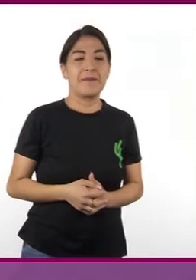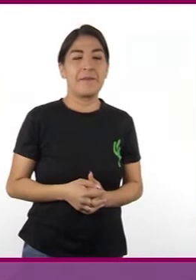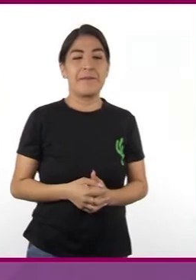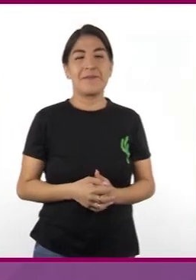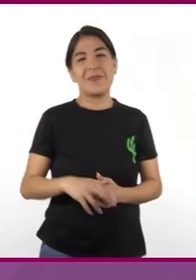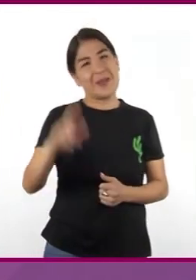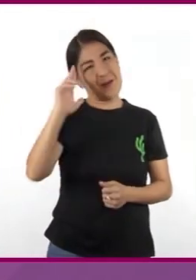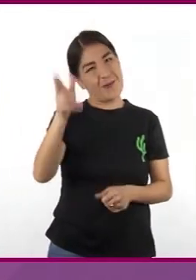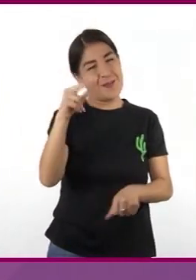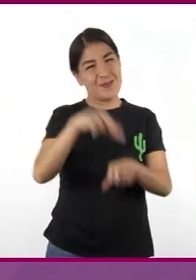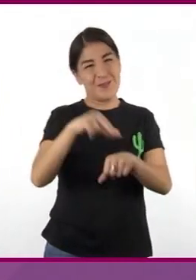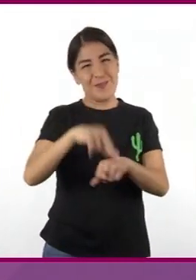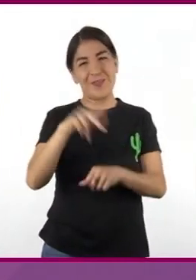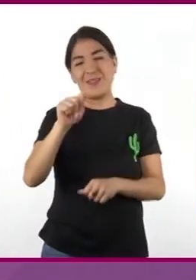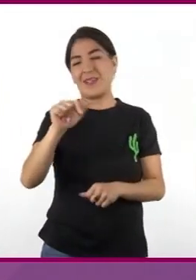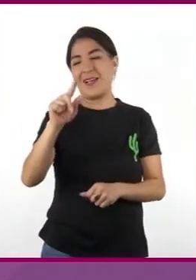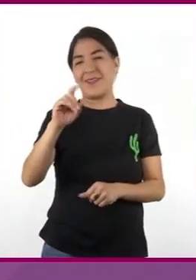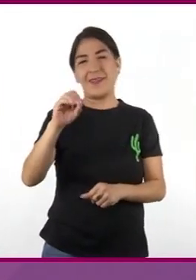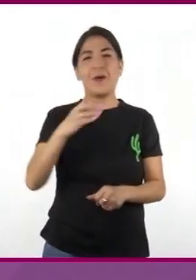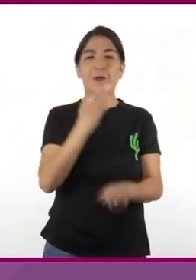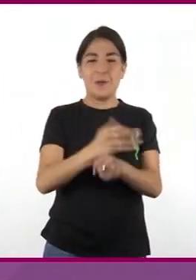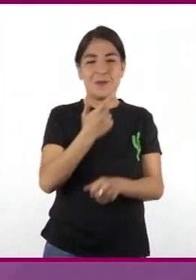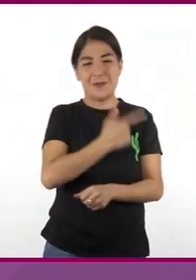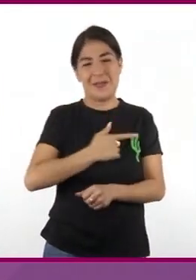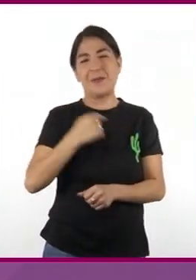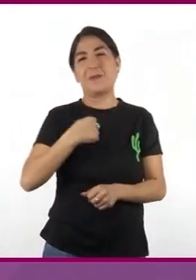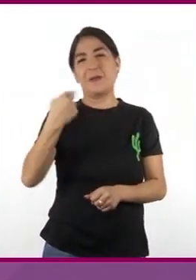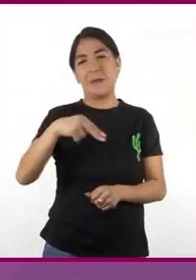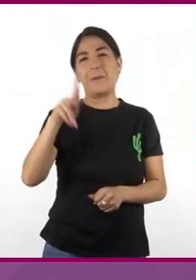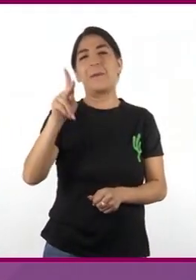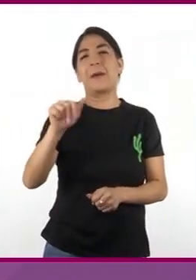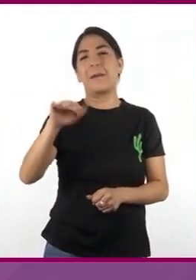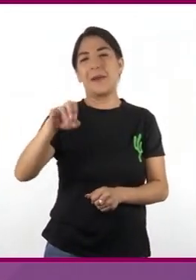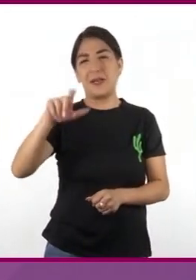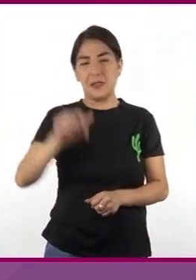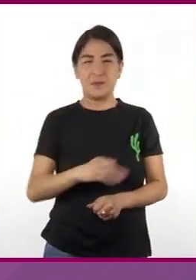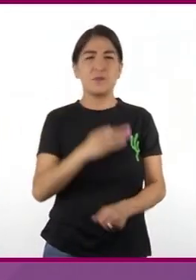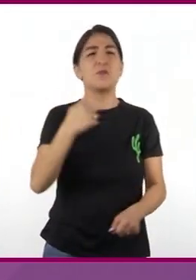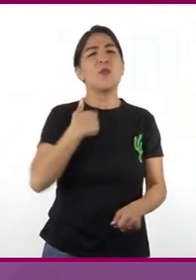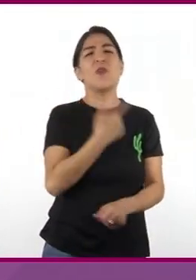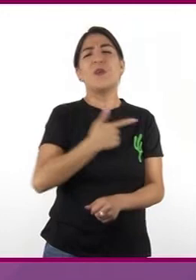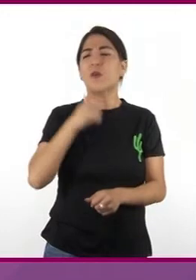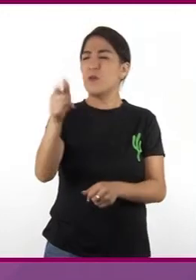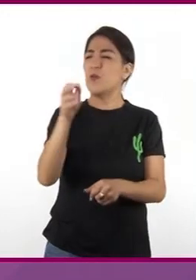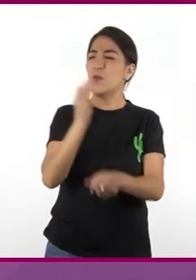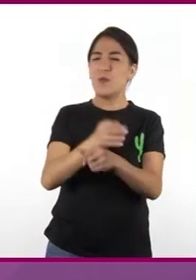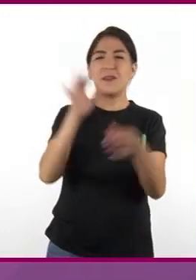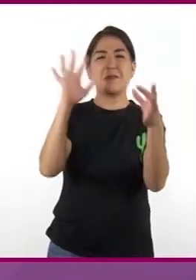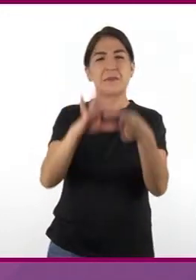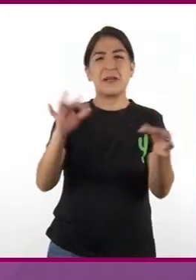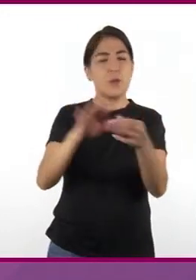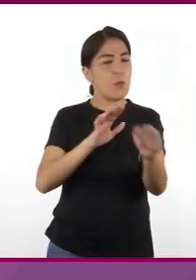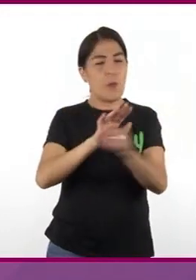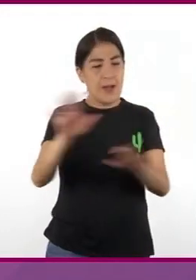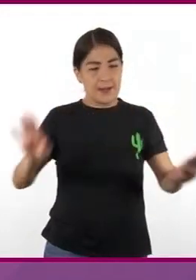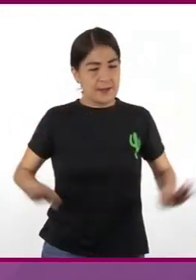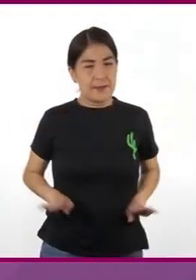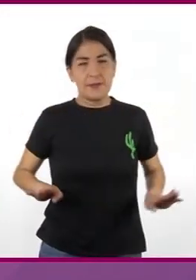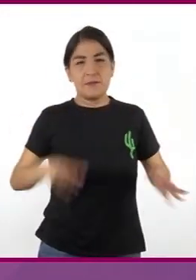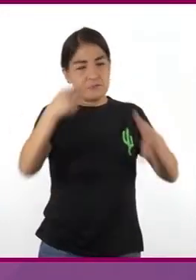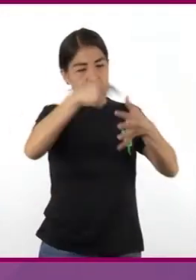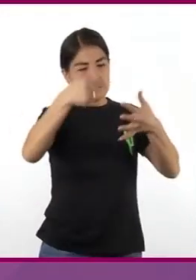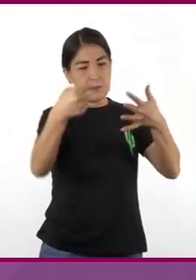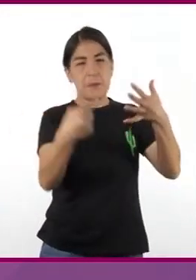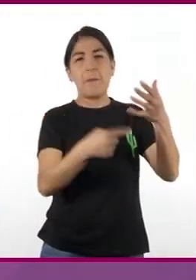¿Qué tal, doctor Tadeo? Es un gusto estar aquí. Soy Pamela y me gustaría que nos comentara cuáles son las características principales que